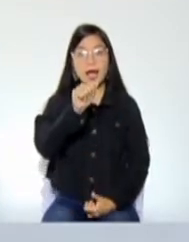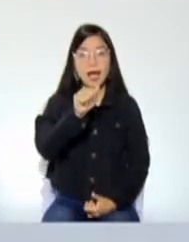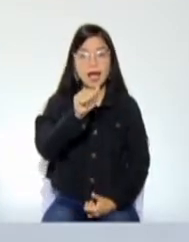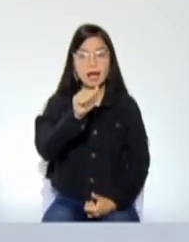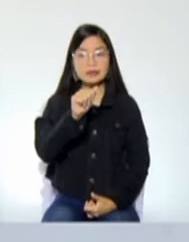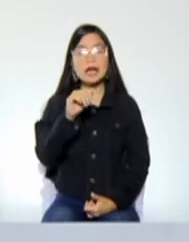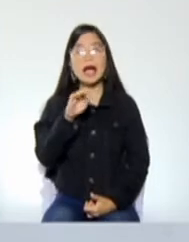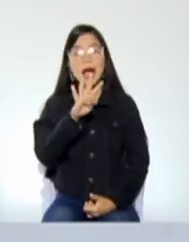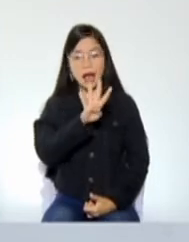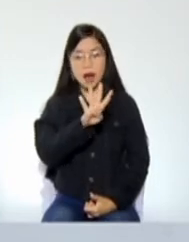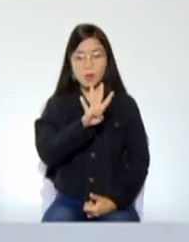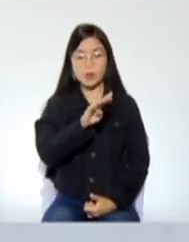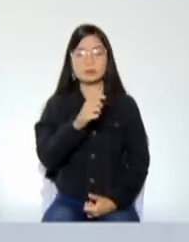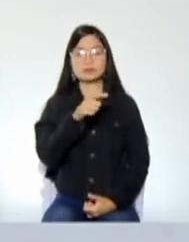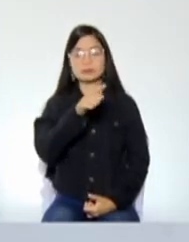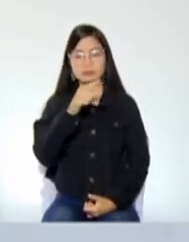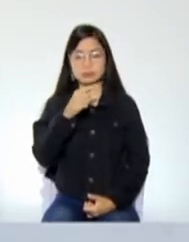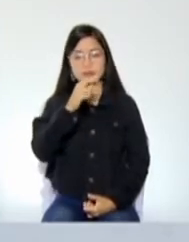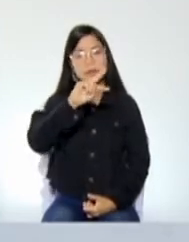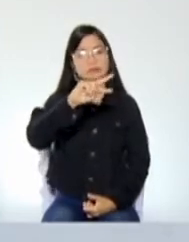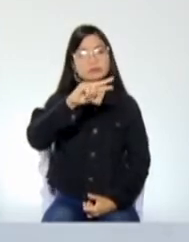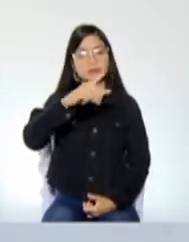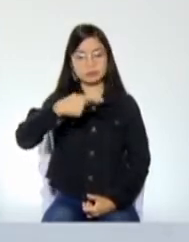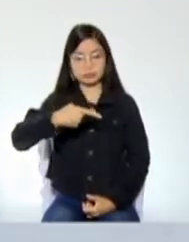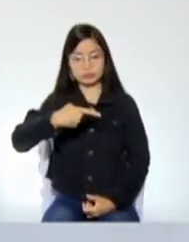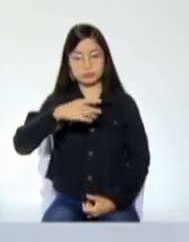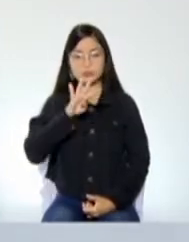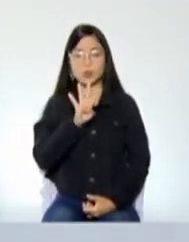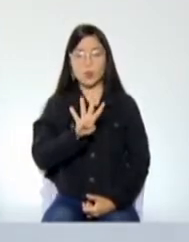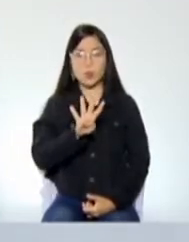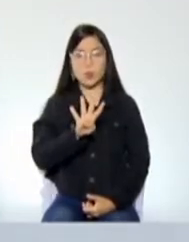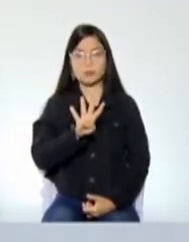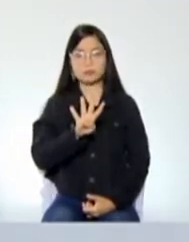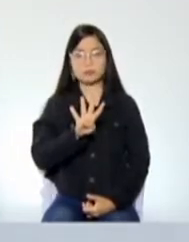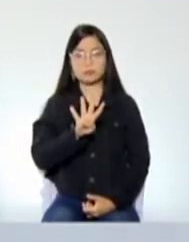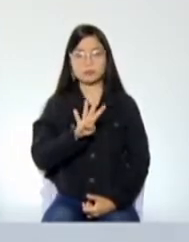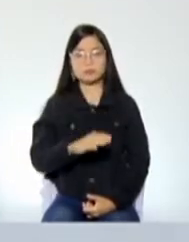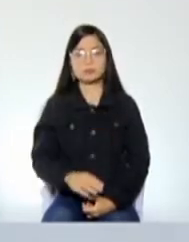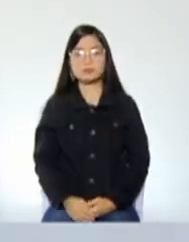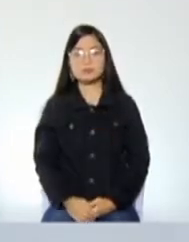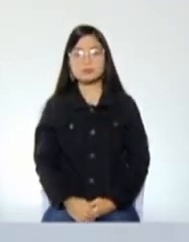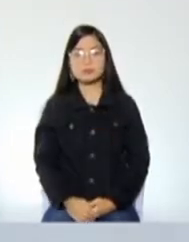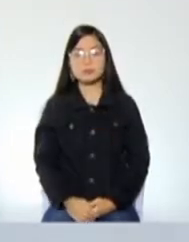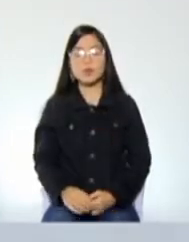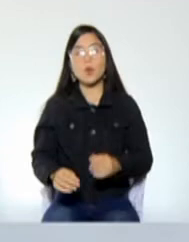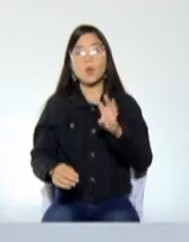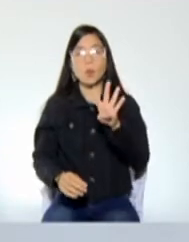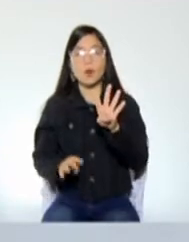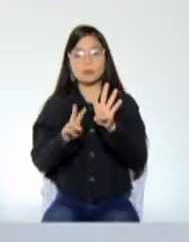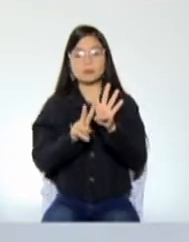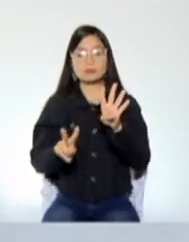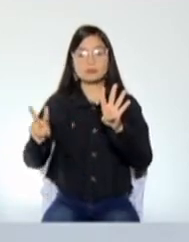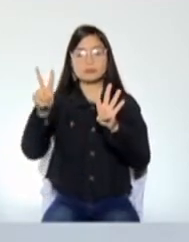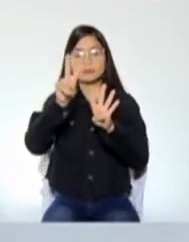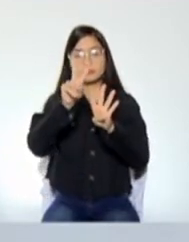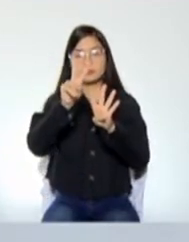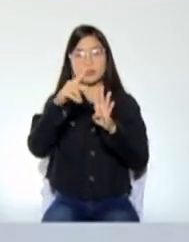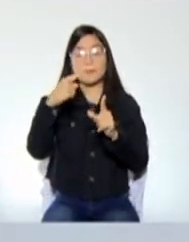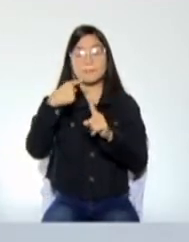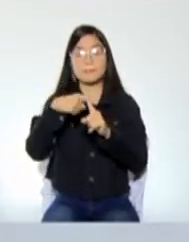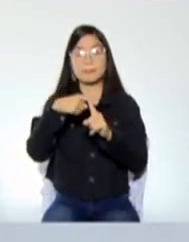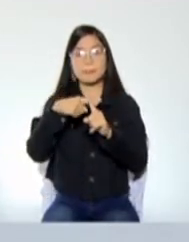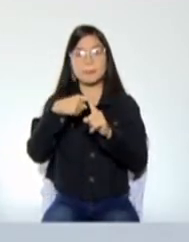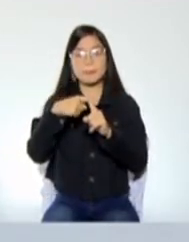entonces sustituimos dentro de la expresión 4 a la 2, más